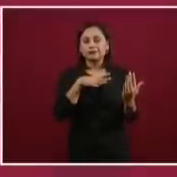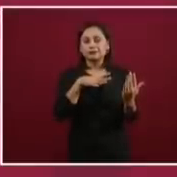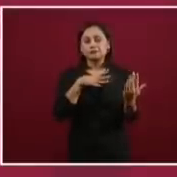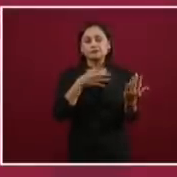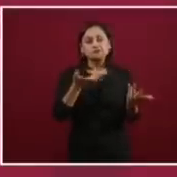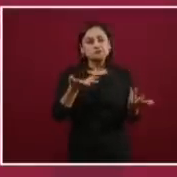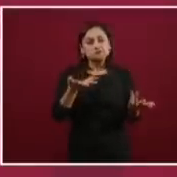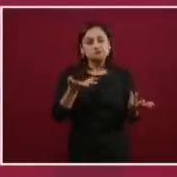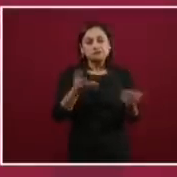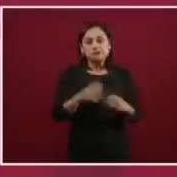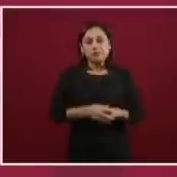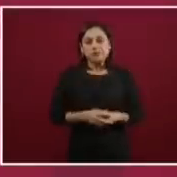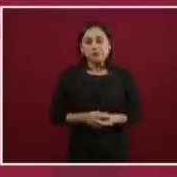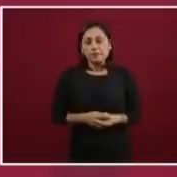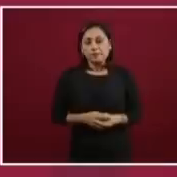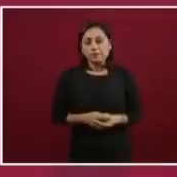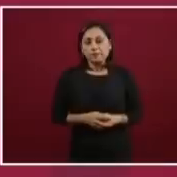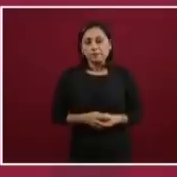las